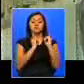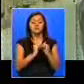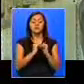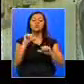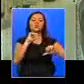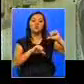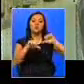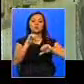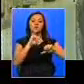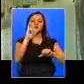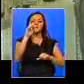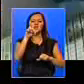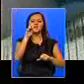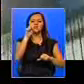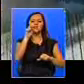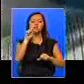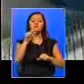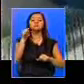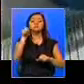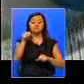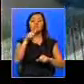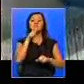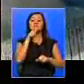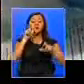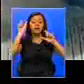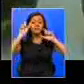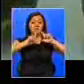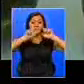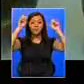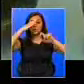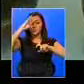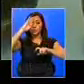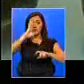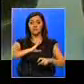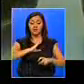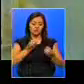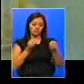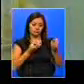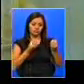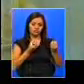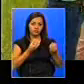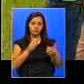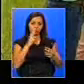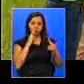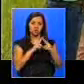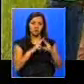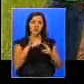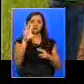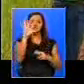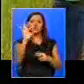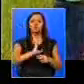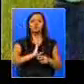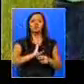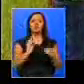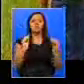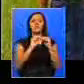el asesoramiento de la empresa cubana La Biofam. Los técnicos cubanos transferirán a los ecuatorianos 50 tecnologías de eficacia comprobada